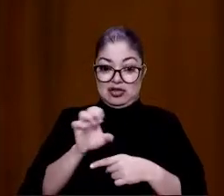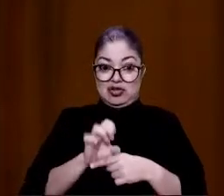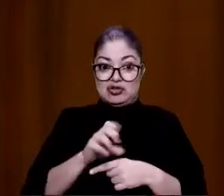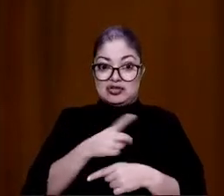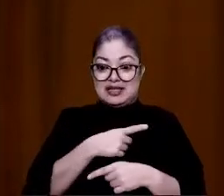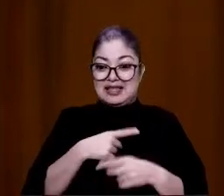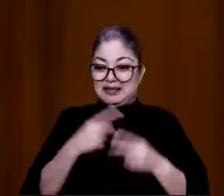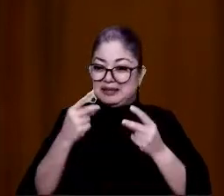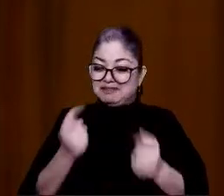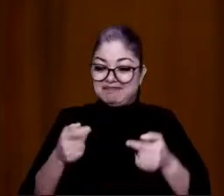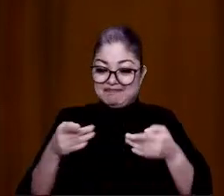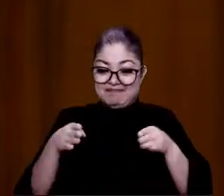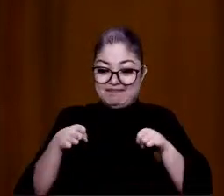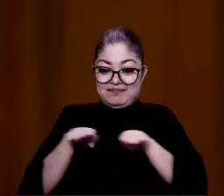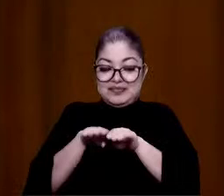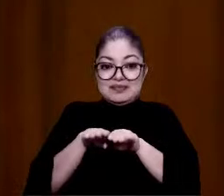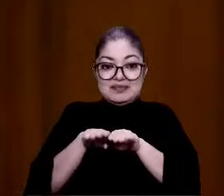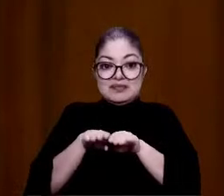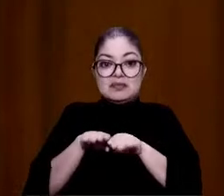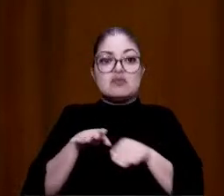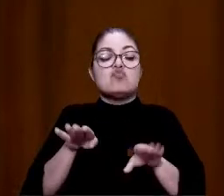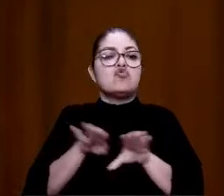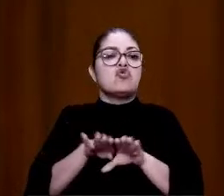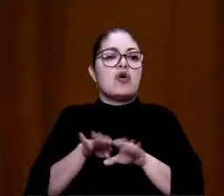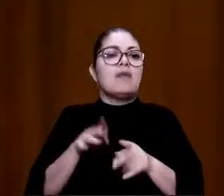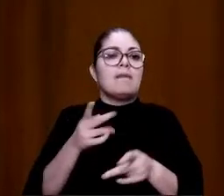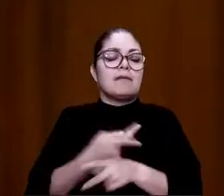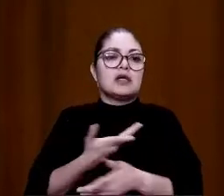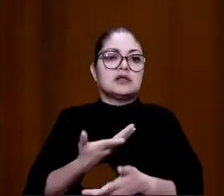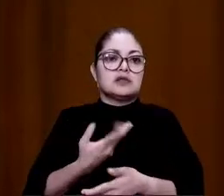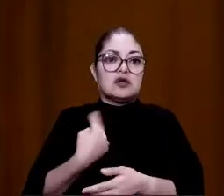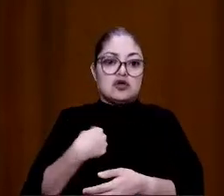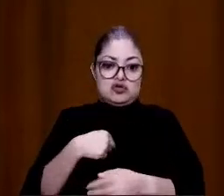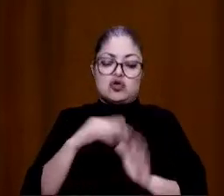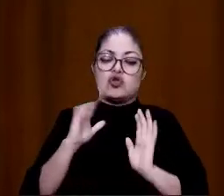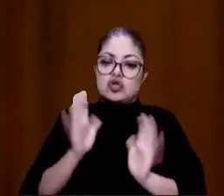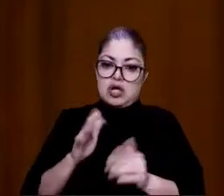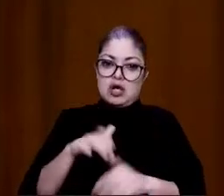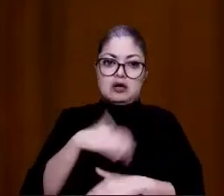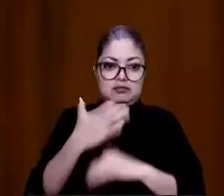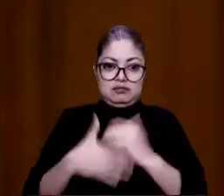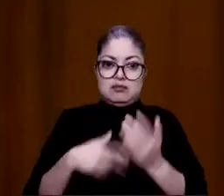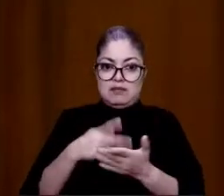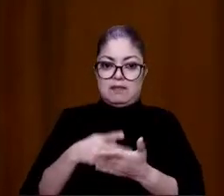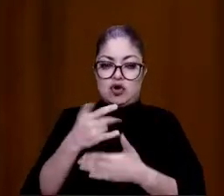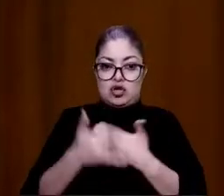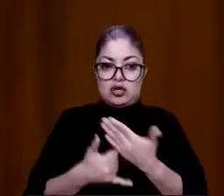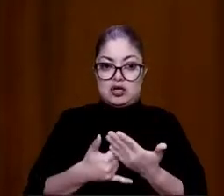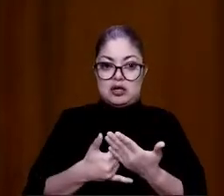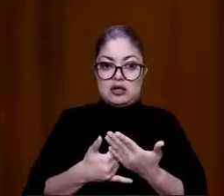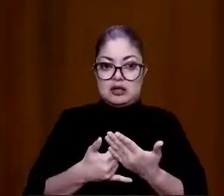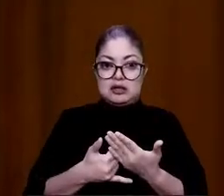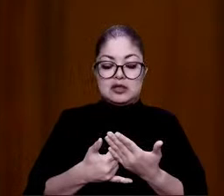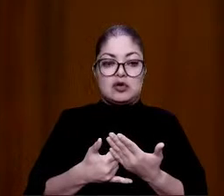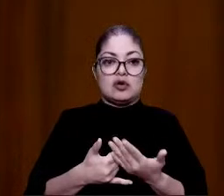manera inmediata. ¿Y qué sucedió? Hemos terminado ya el proyecto. Es un